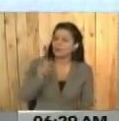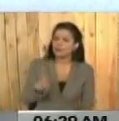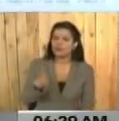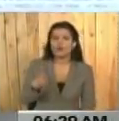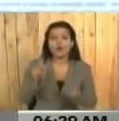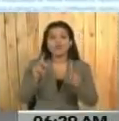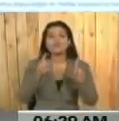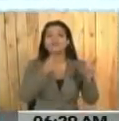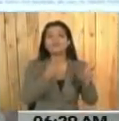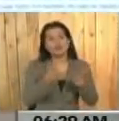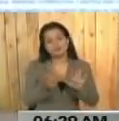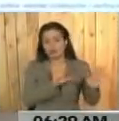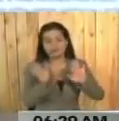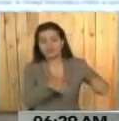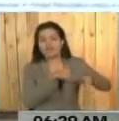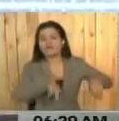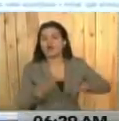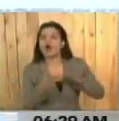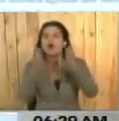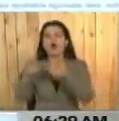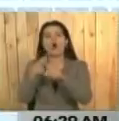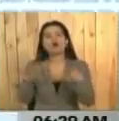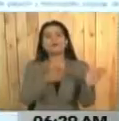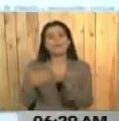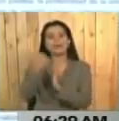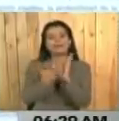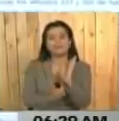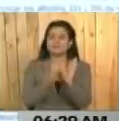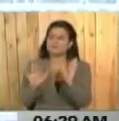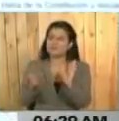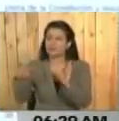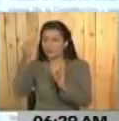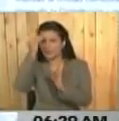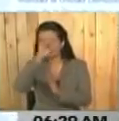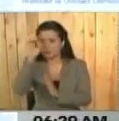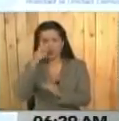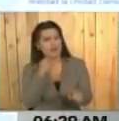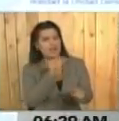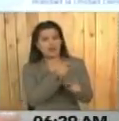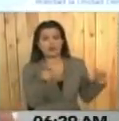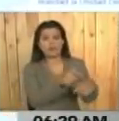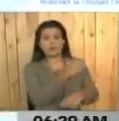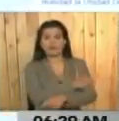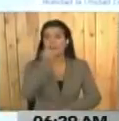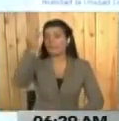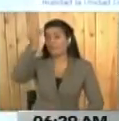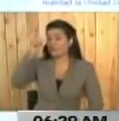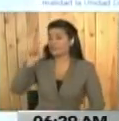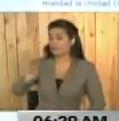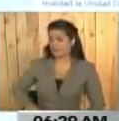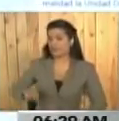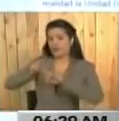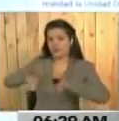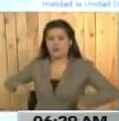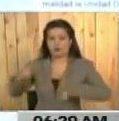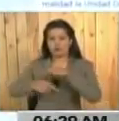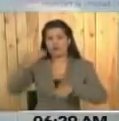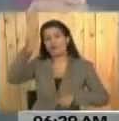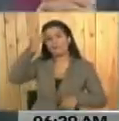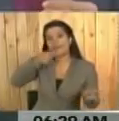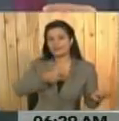hoja de ruta de la oposición venezolana qué decirle a ese pueblo opositor que quizás está esperanzado en acabar con la Revolución y obviamente